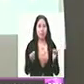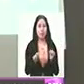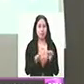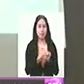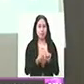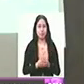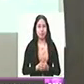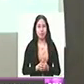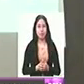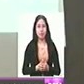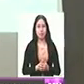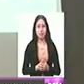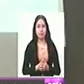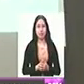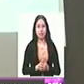y Santa Cruz.